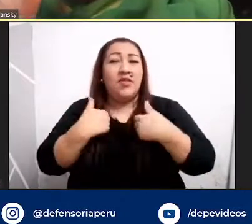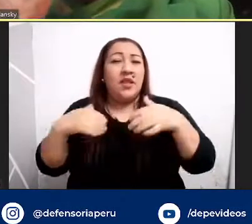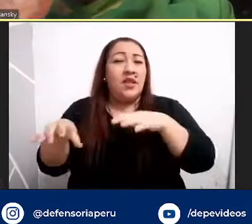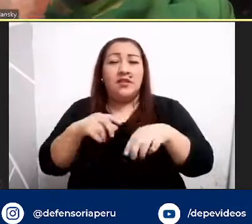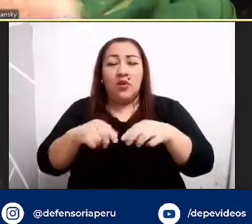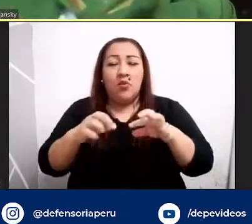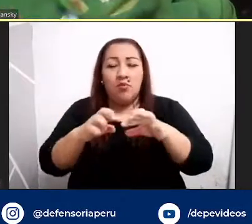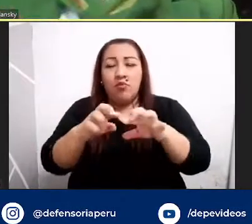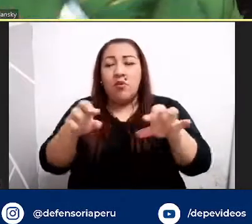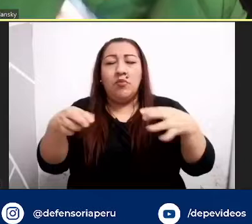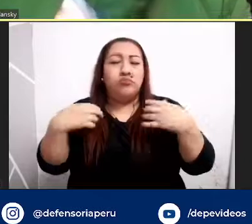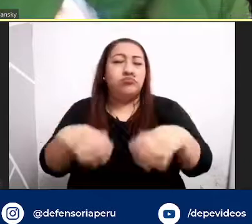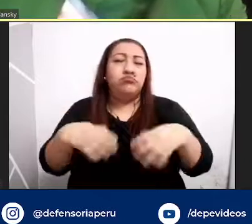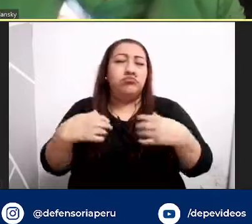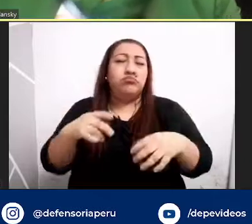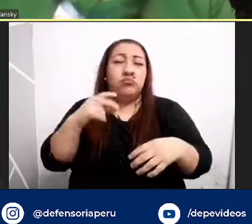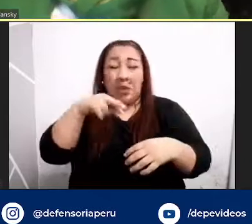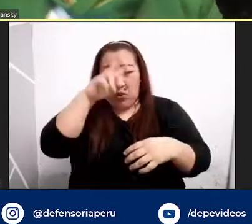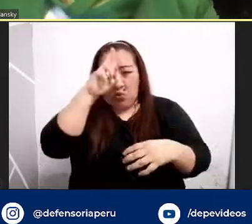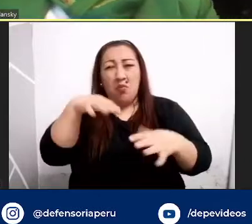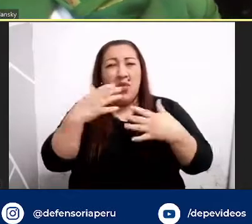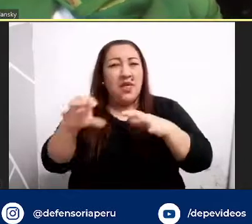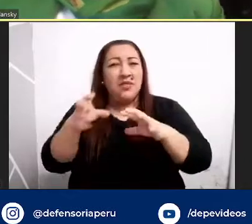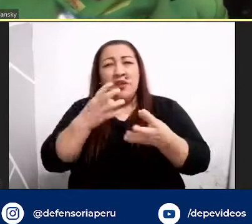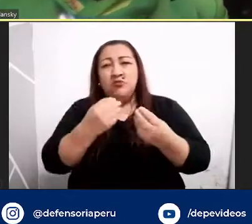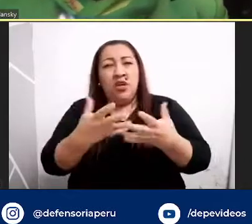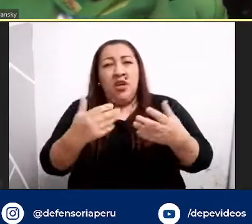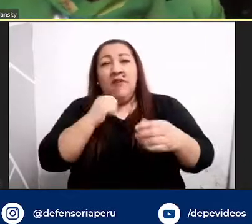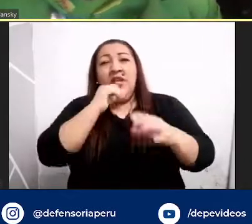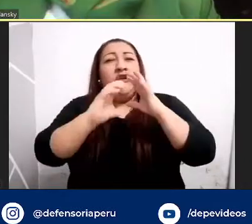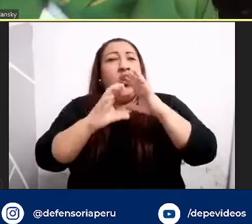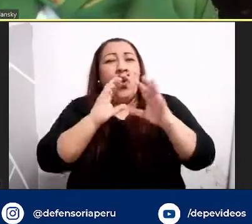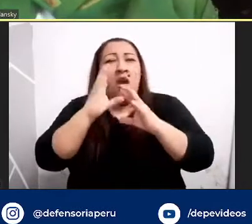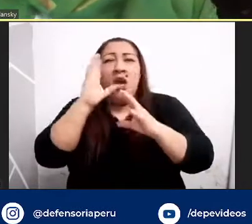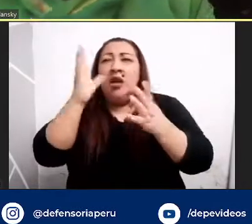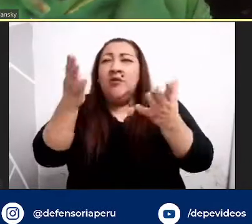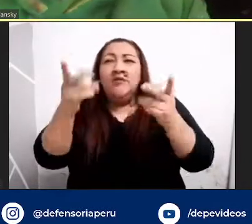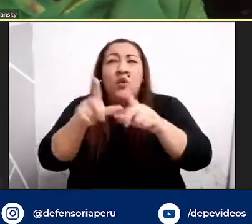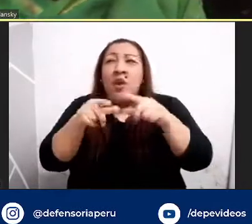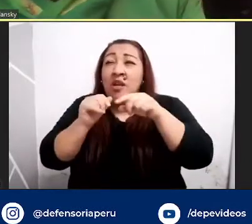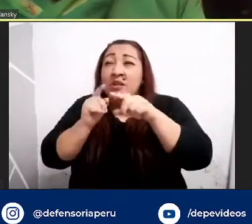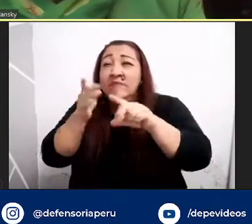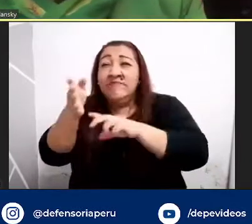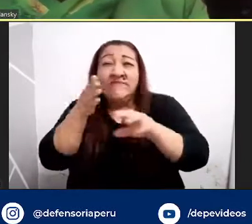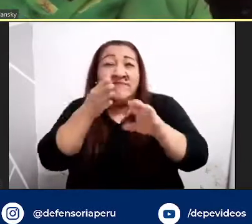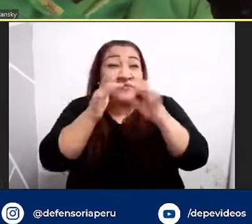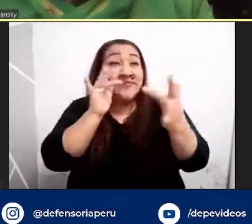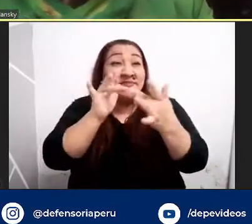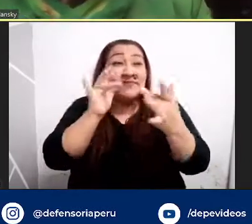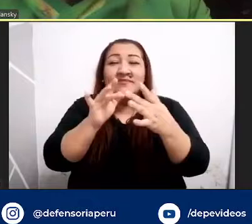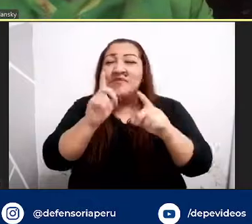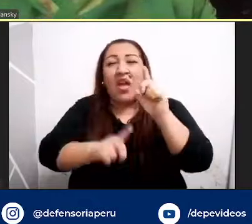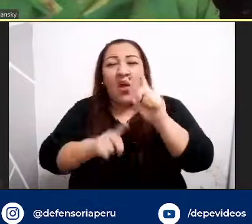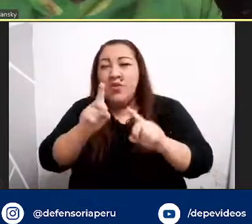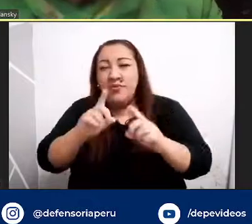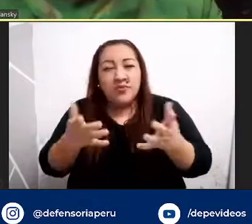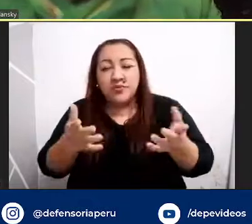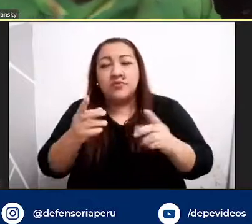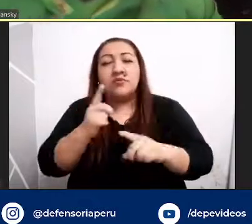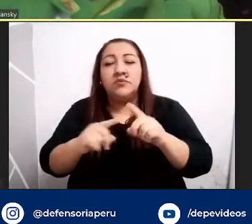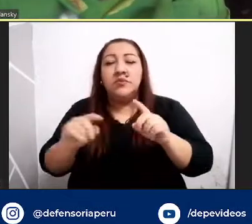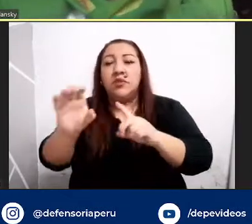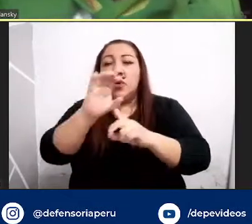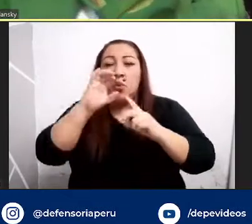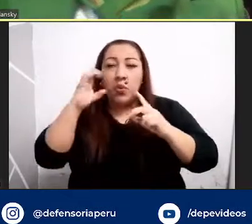pueblo no solamente incomunicado geográficamente, no solamente incomunicado por tener etnias distintas,